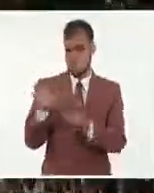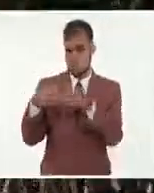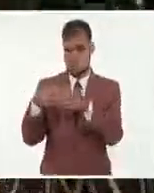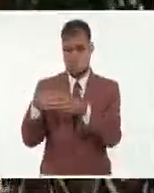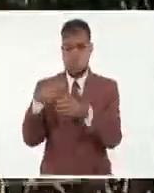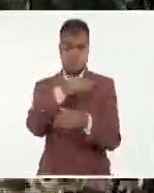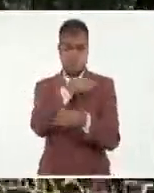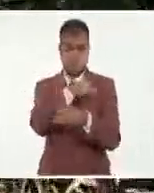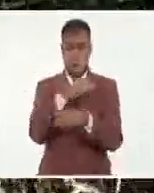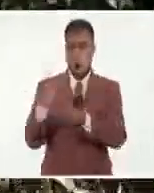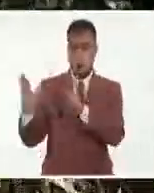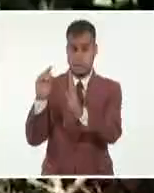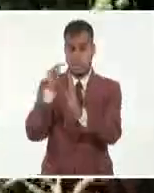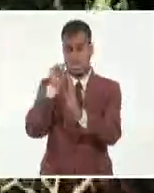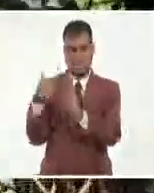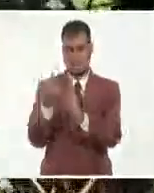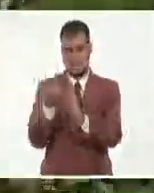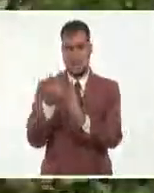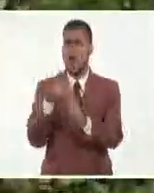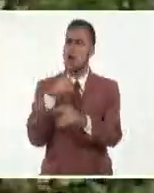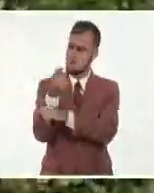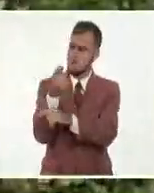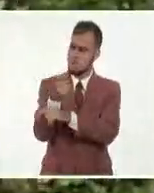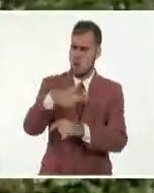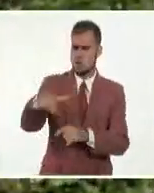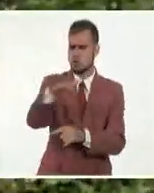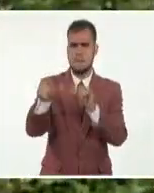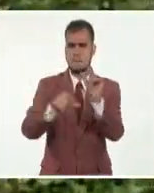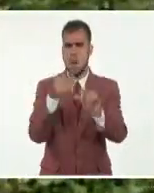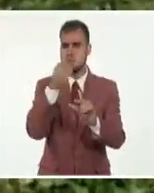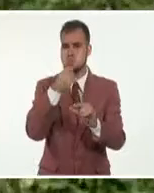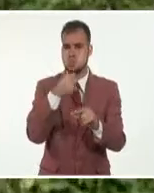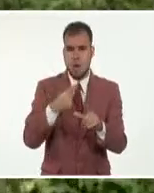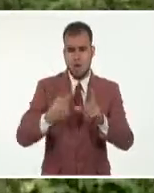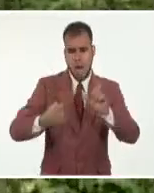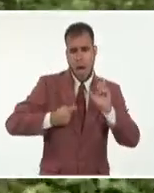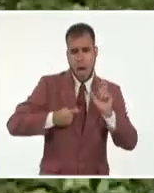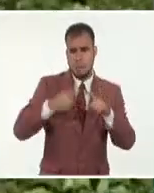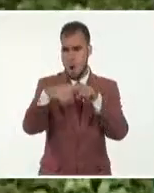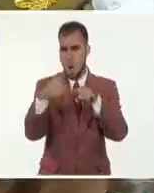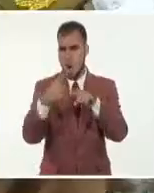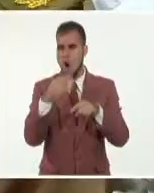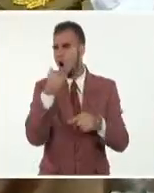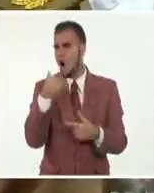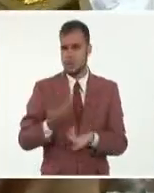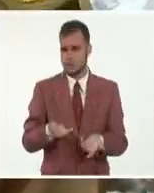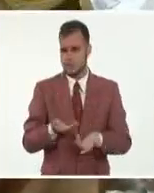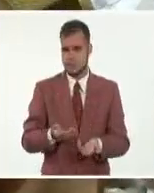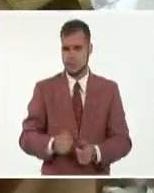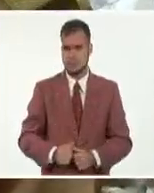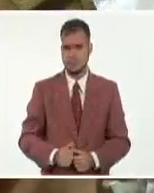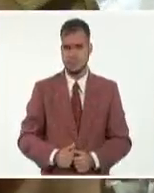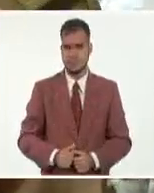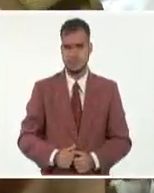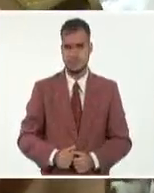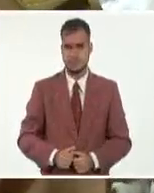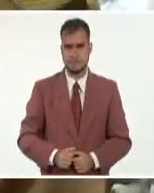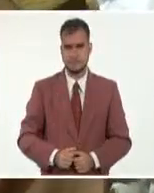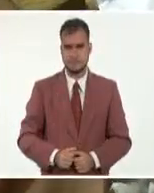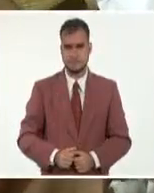en la alfabetización de los combatientes, en la técnica y el armamento y en las instalaciones. A ustedes,